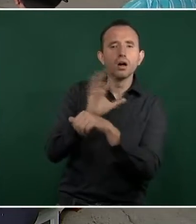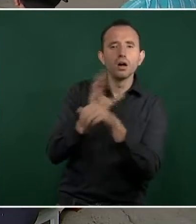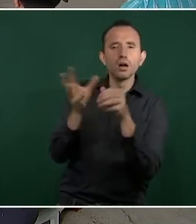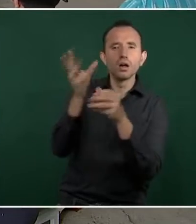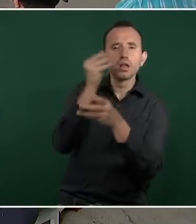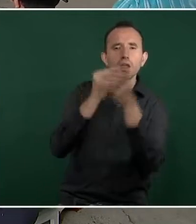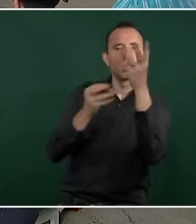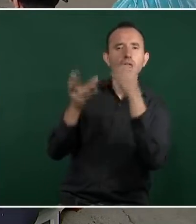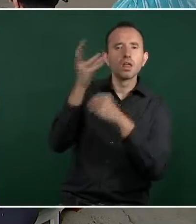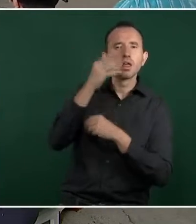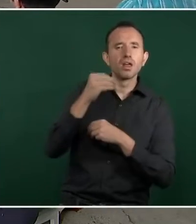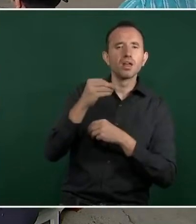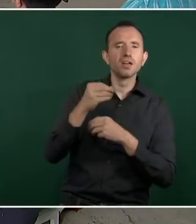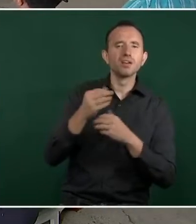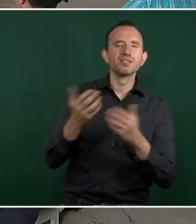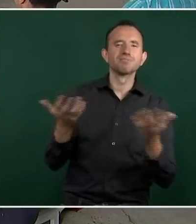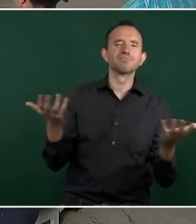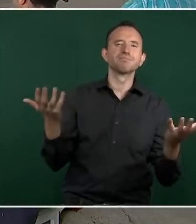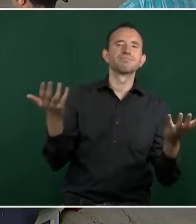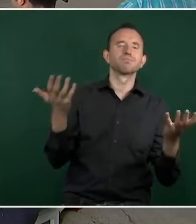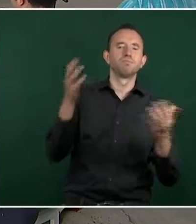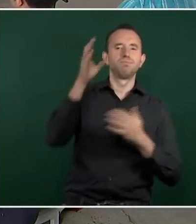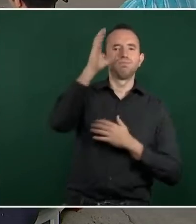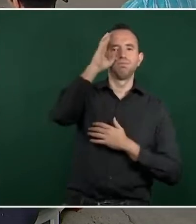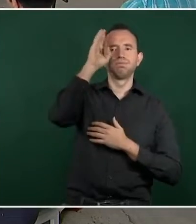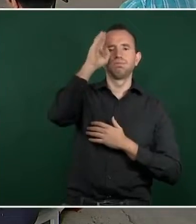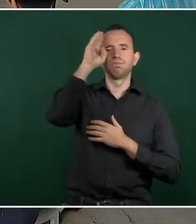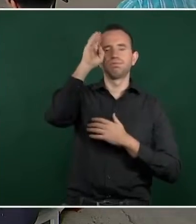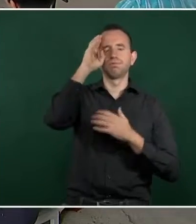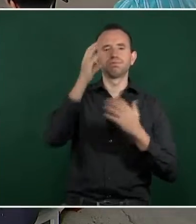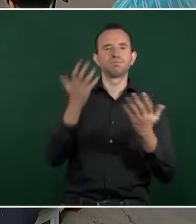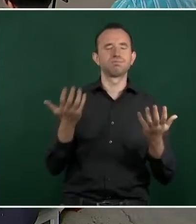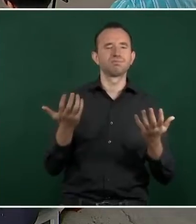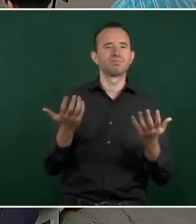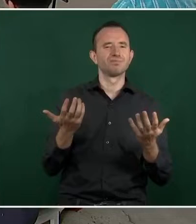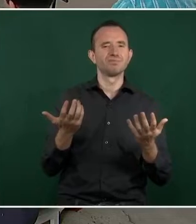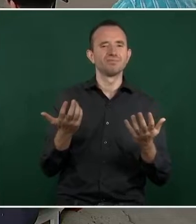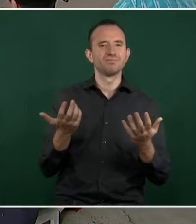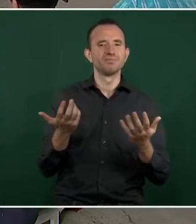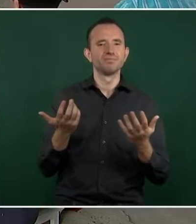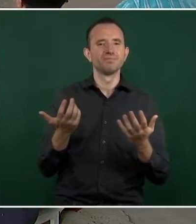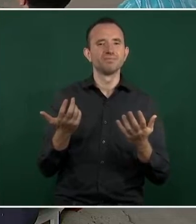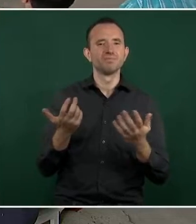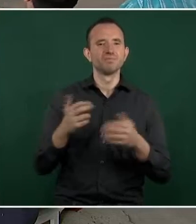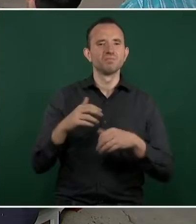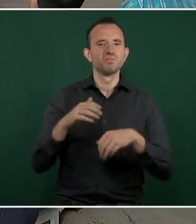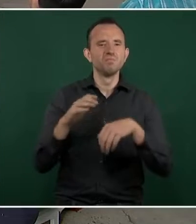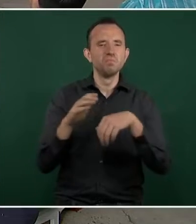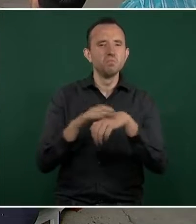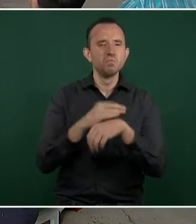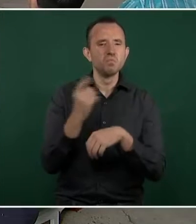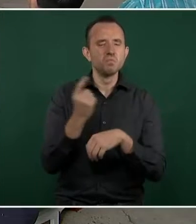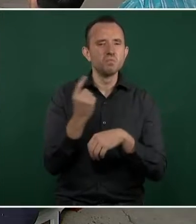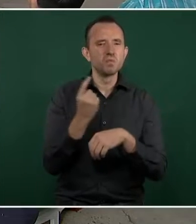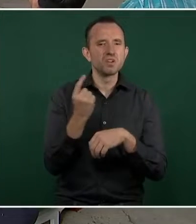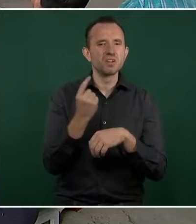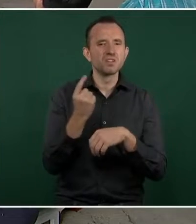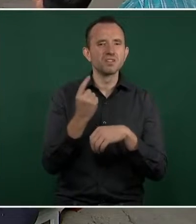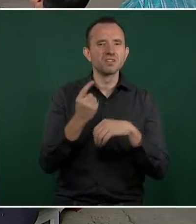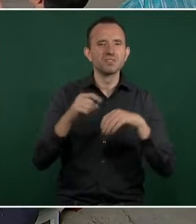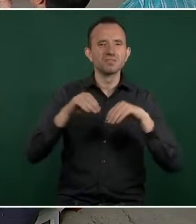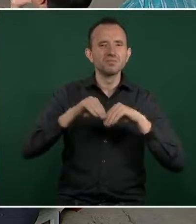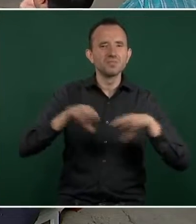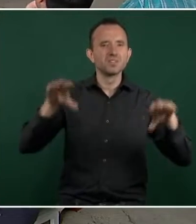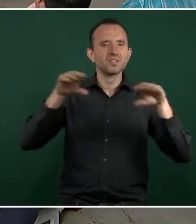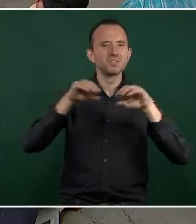viendo, qué barbaridad. ¿Y por qué los medios y esas empresas